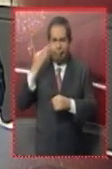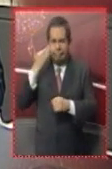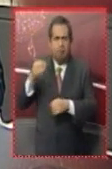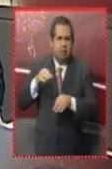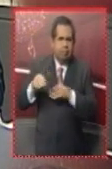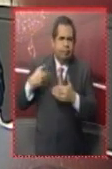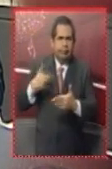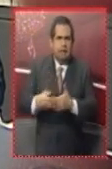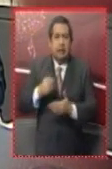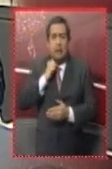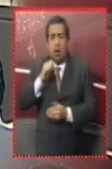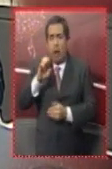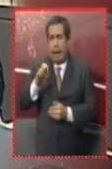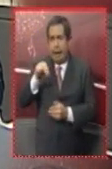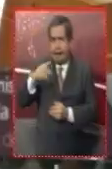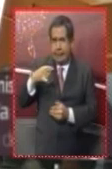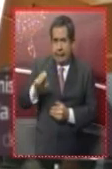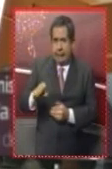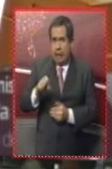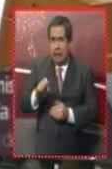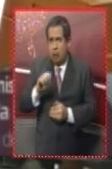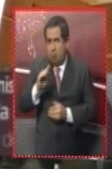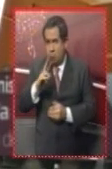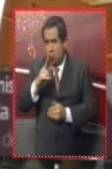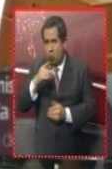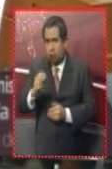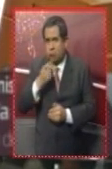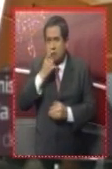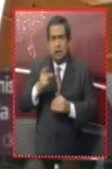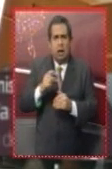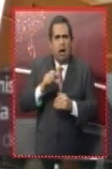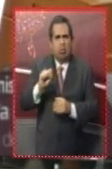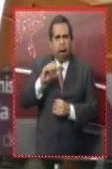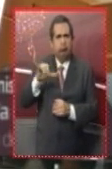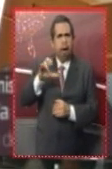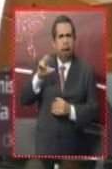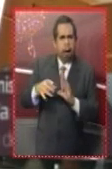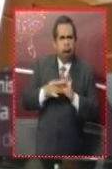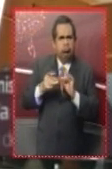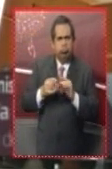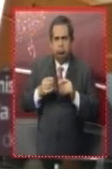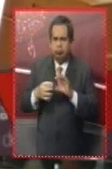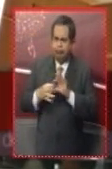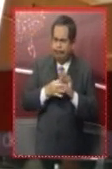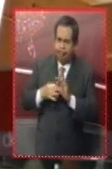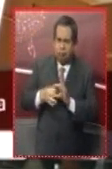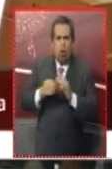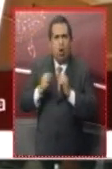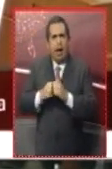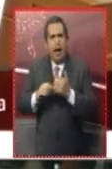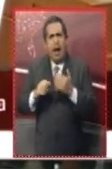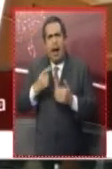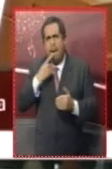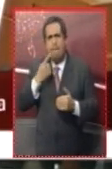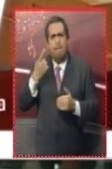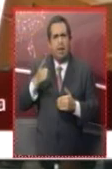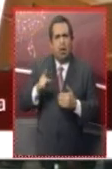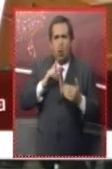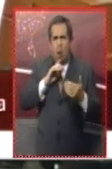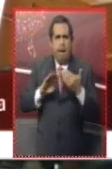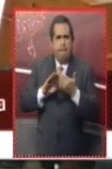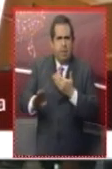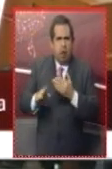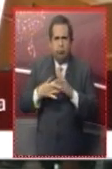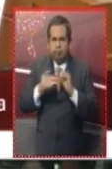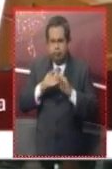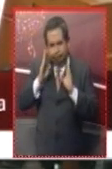Burgos García señaló que la Suprema Corte se ubica en una condición que va de la mano con el amparo y enfocó sus cuestionamientos a la